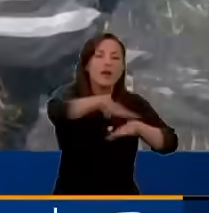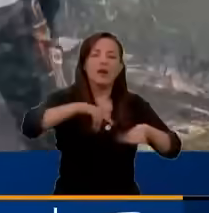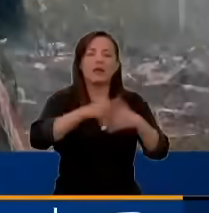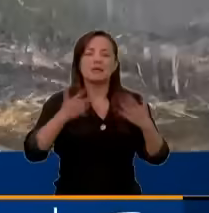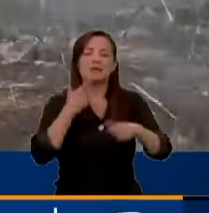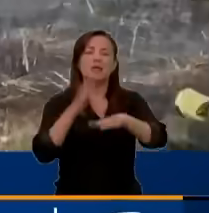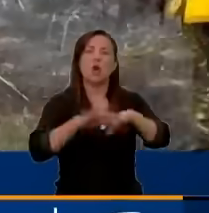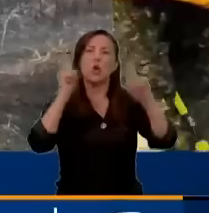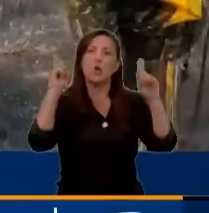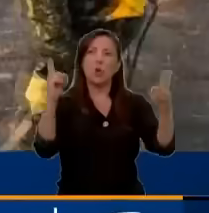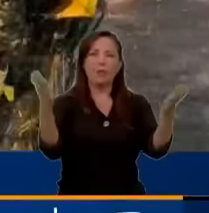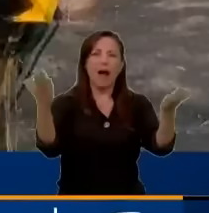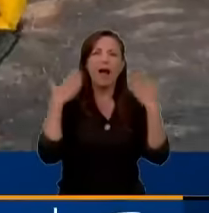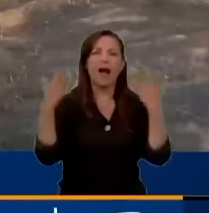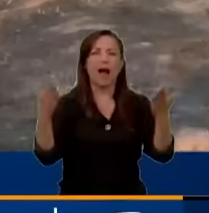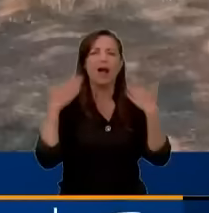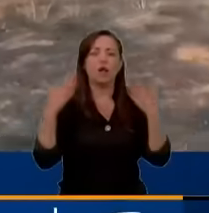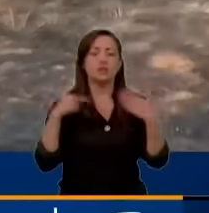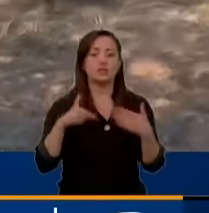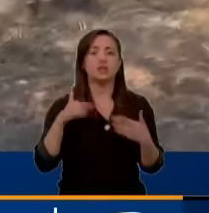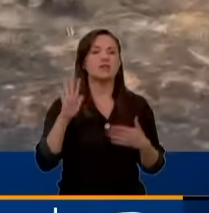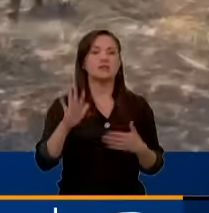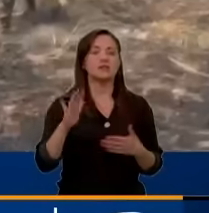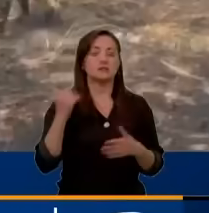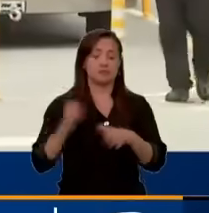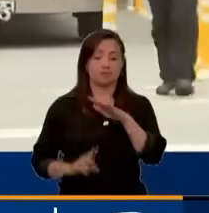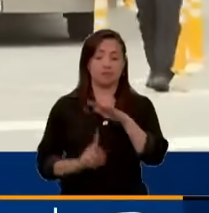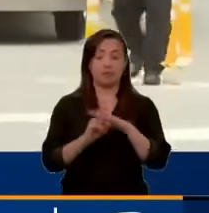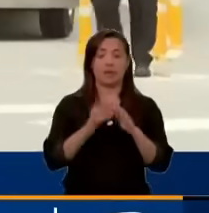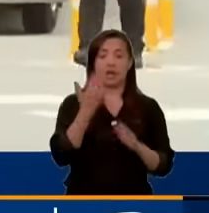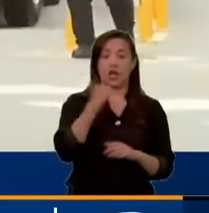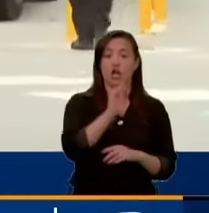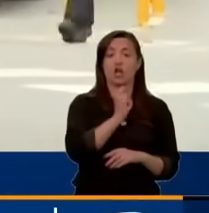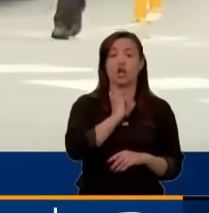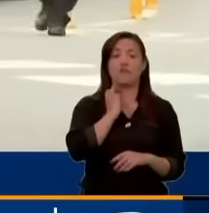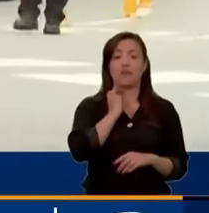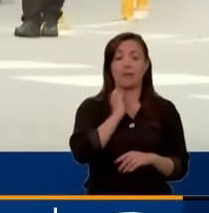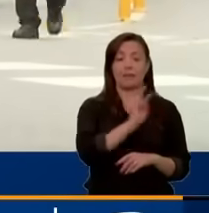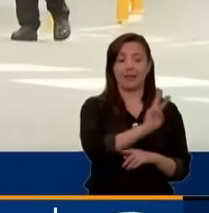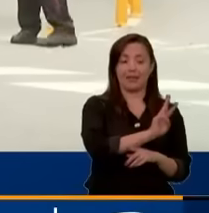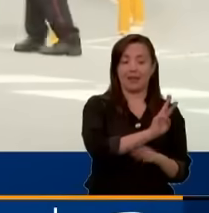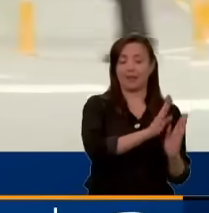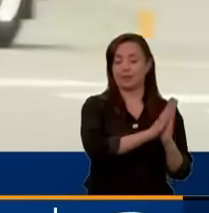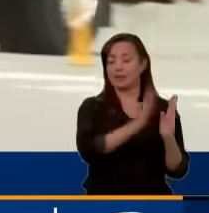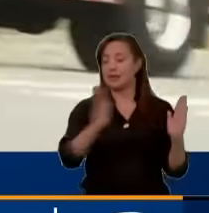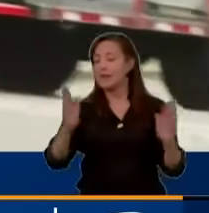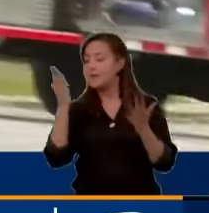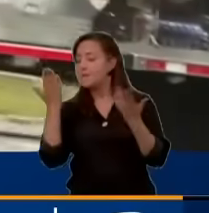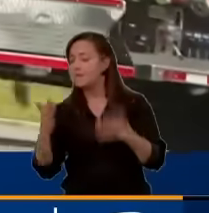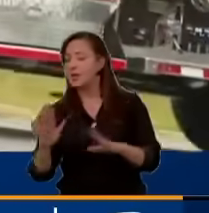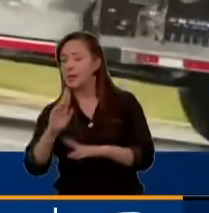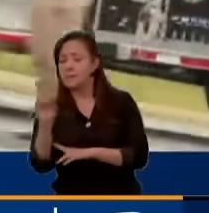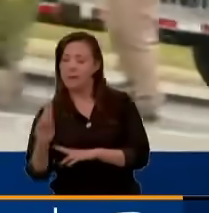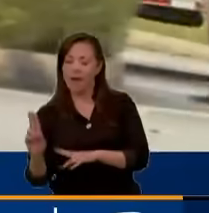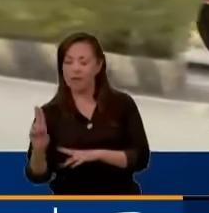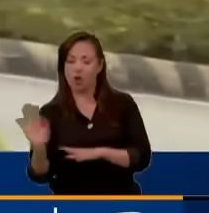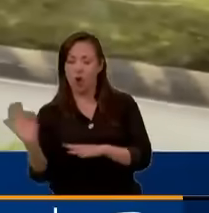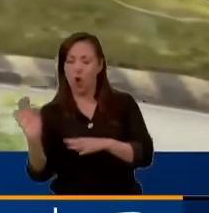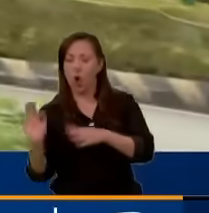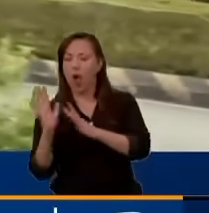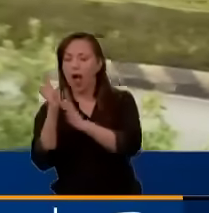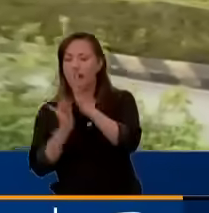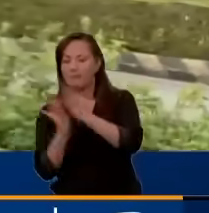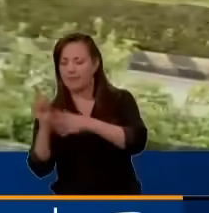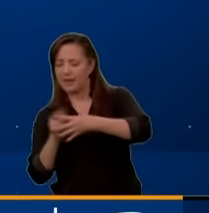esas olas de calor, el fenómeno del Niño arrancó desde el 3 de noviembre y termina finalizando marzo, comenzando abril. Debemos tener